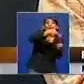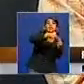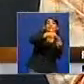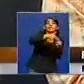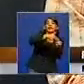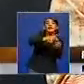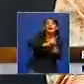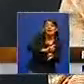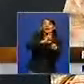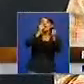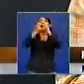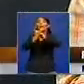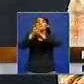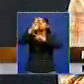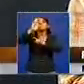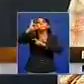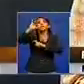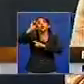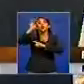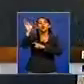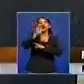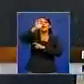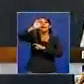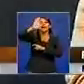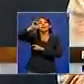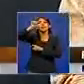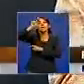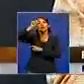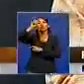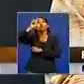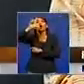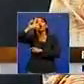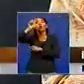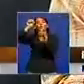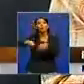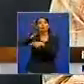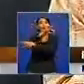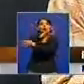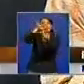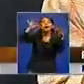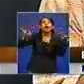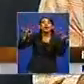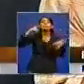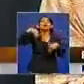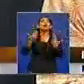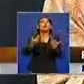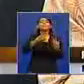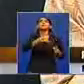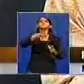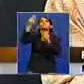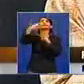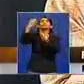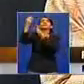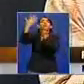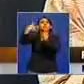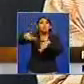con el bioetanol, de modo que podamos ir sustituyendo importaciones, ahorrándonos